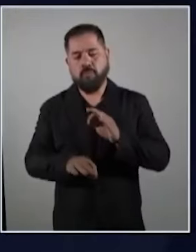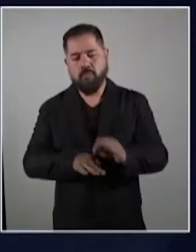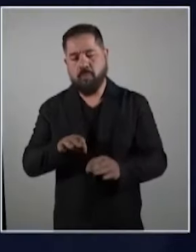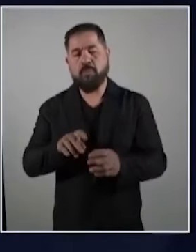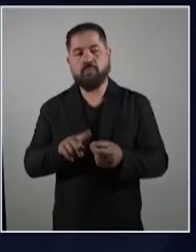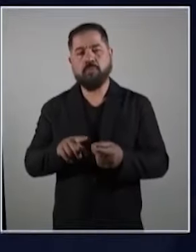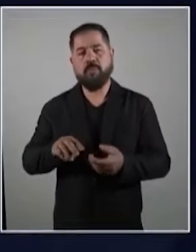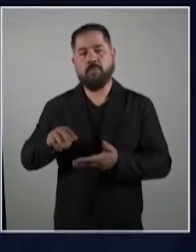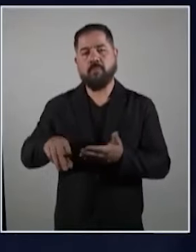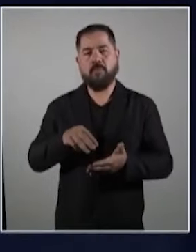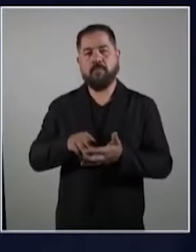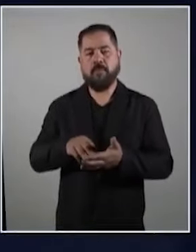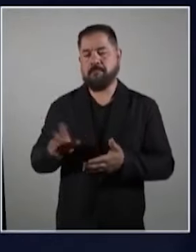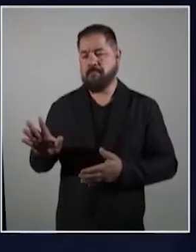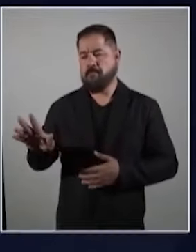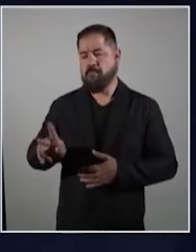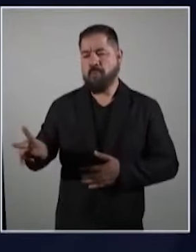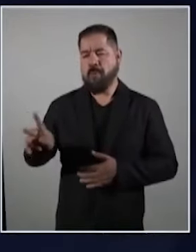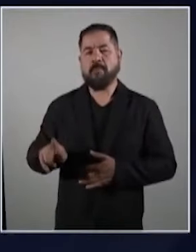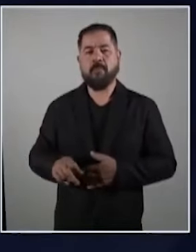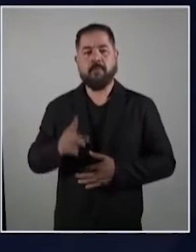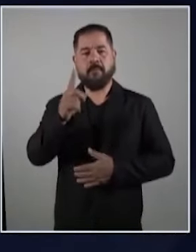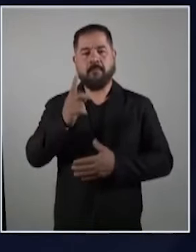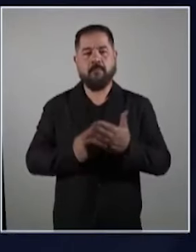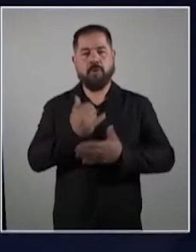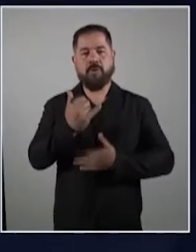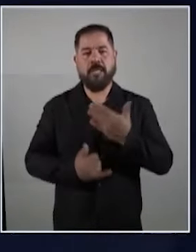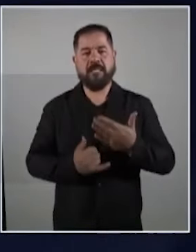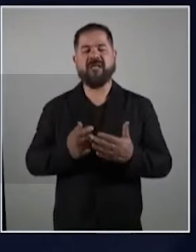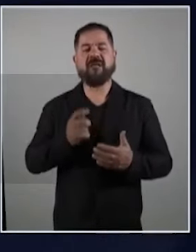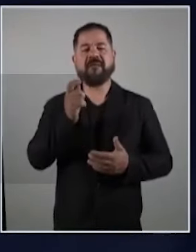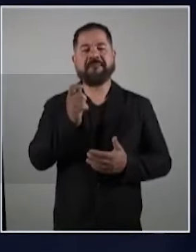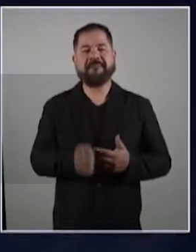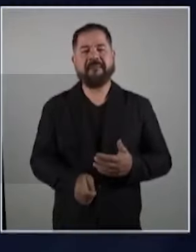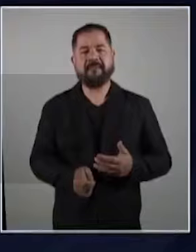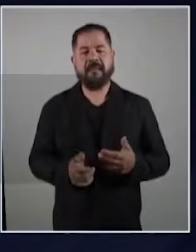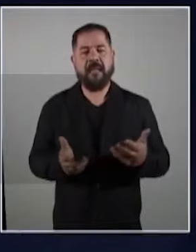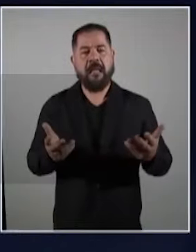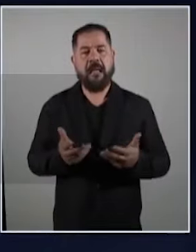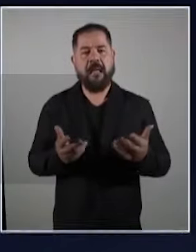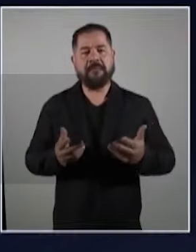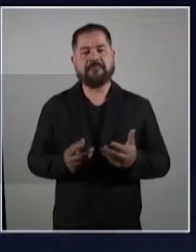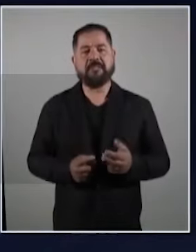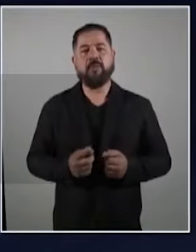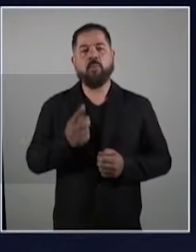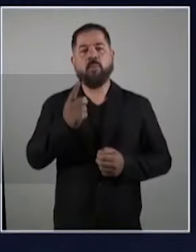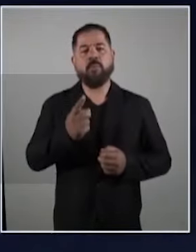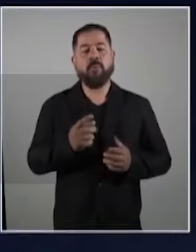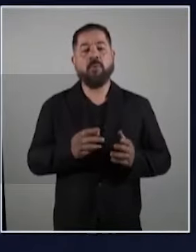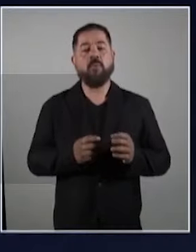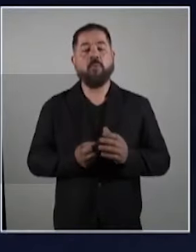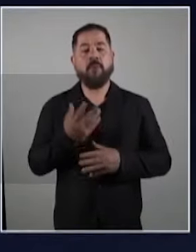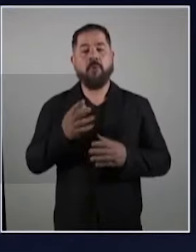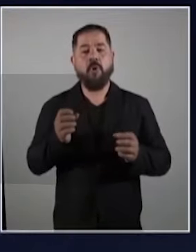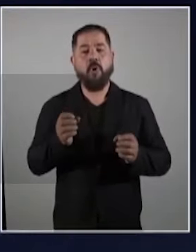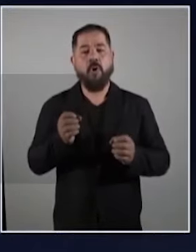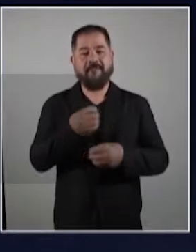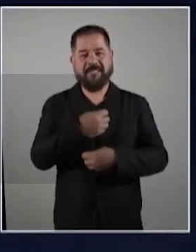entre los proyectos que tengo pensados para la salud está la instrumentación de un consultorio